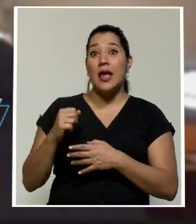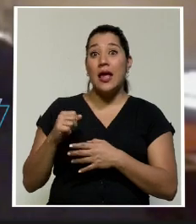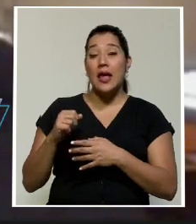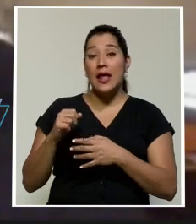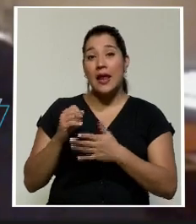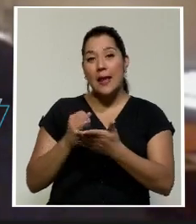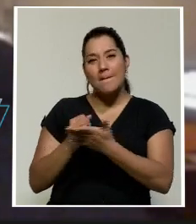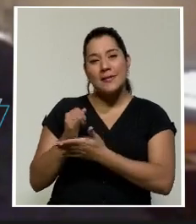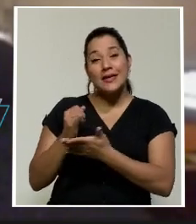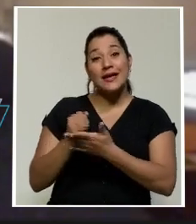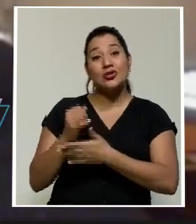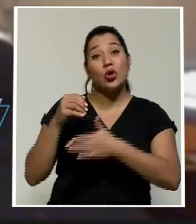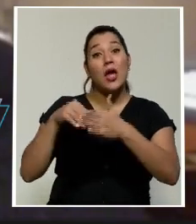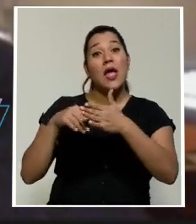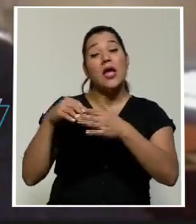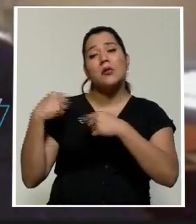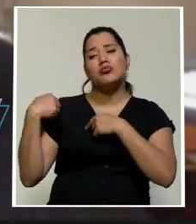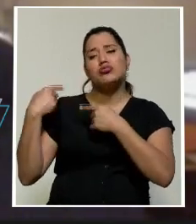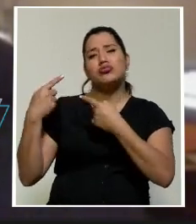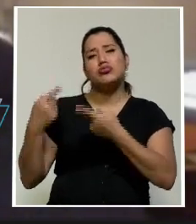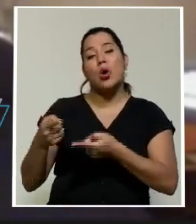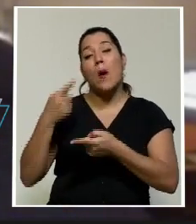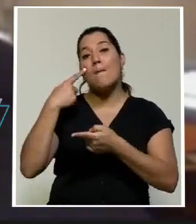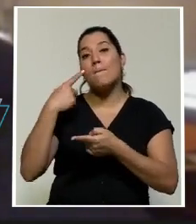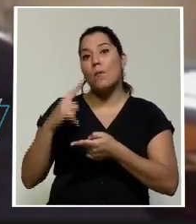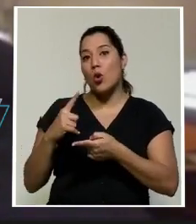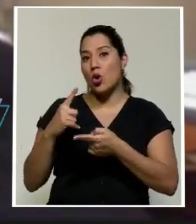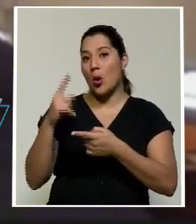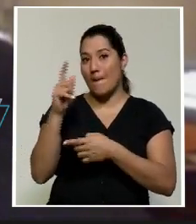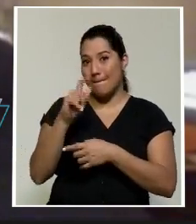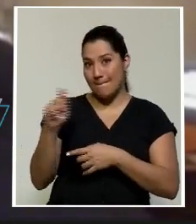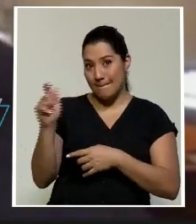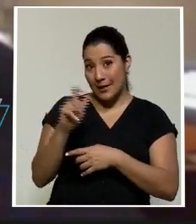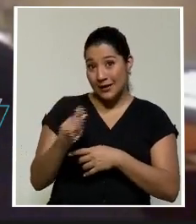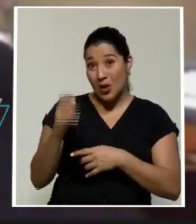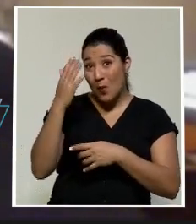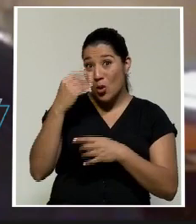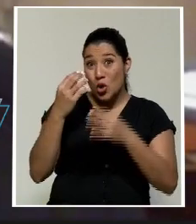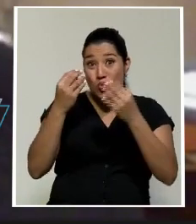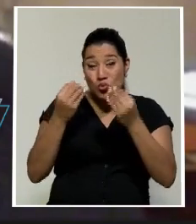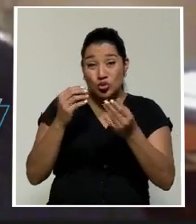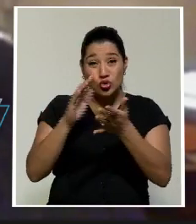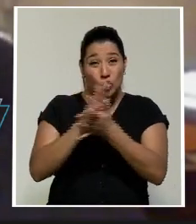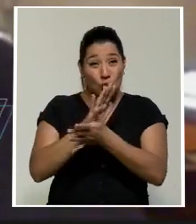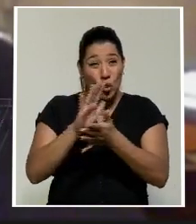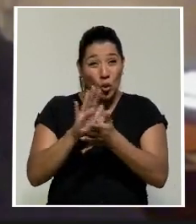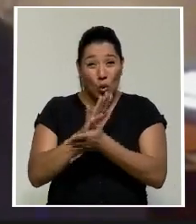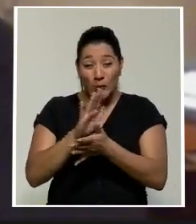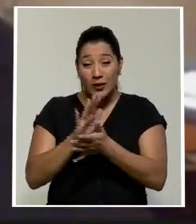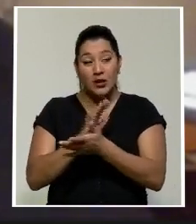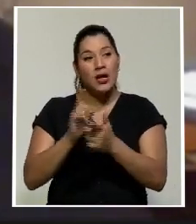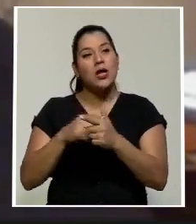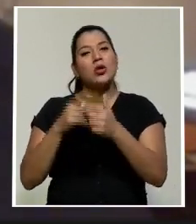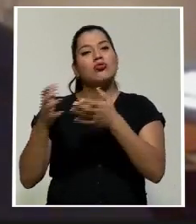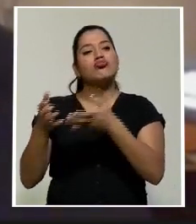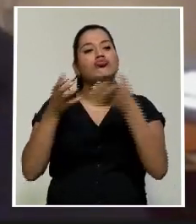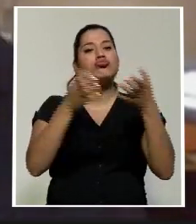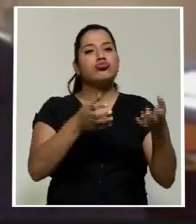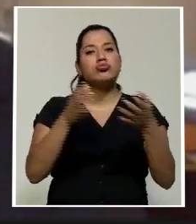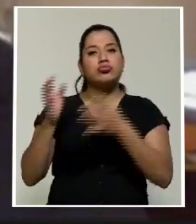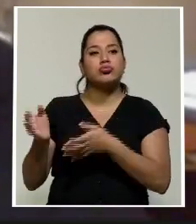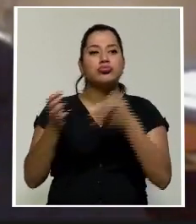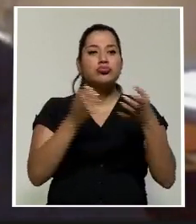el curso de varios meses por tandas, porque era tal cantidad de documentos que se las dio una fuente